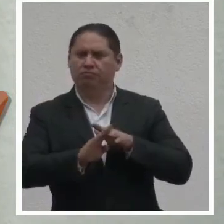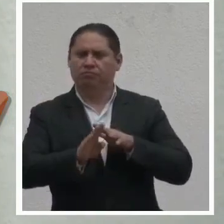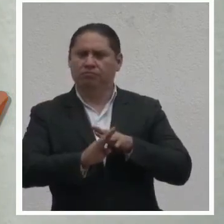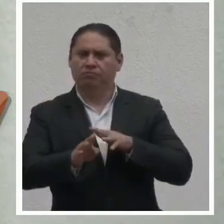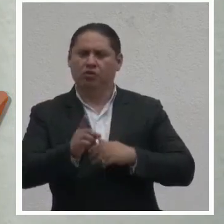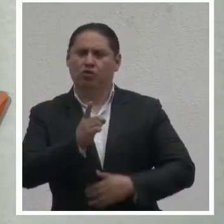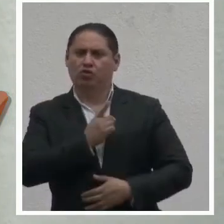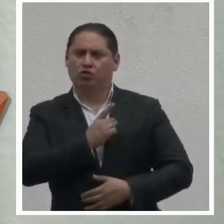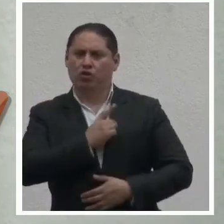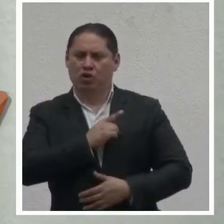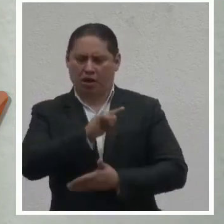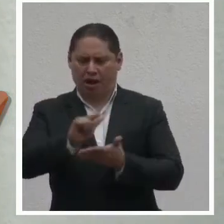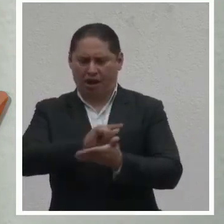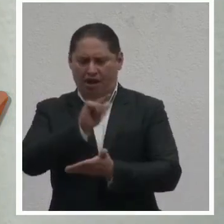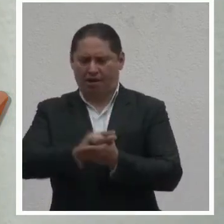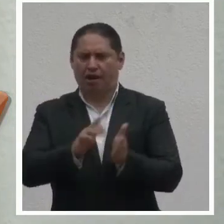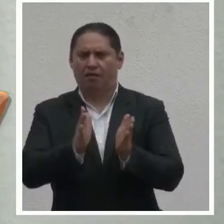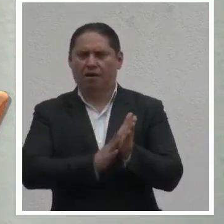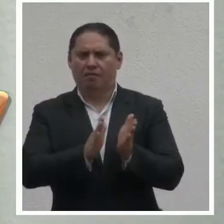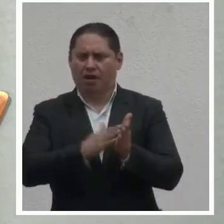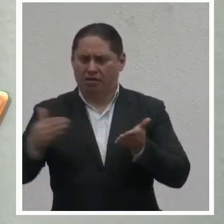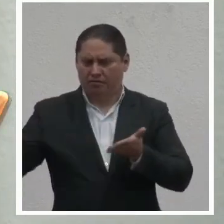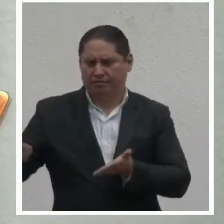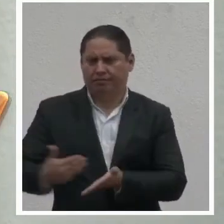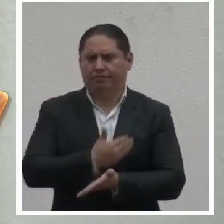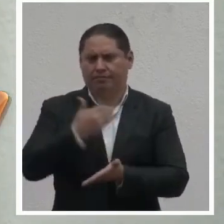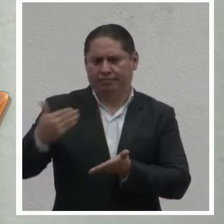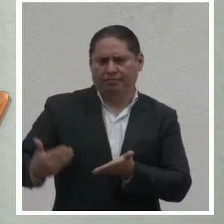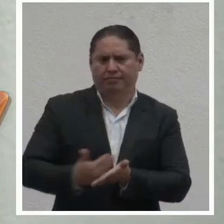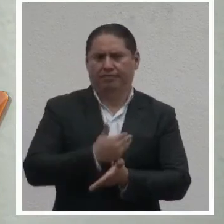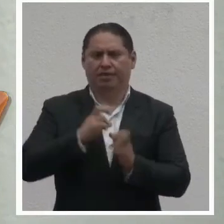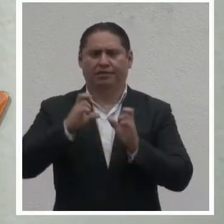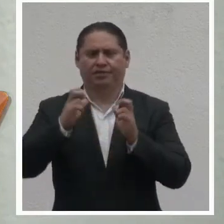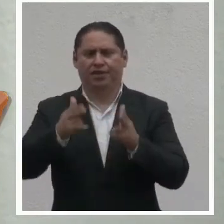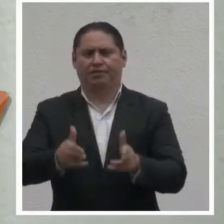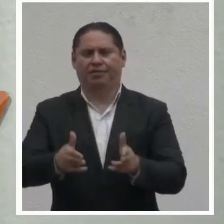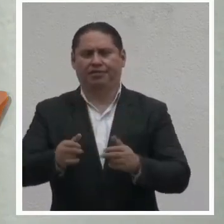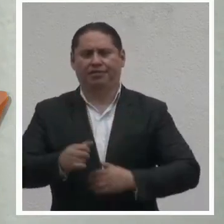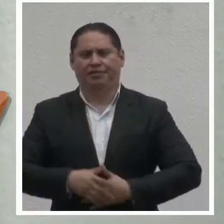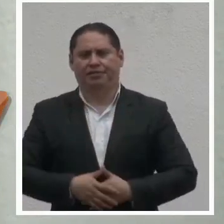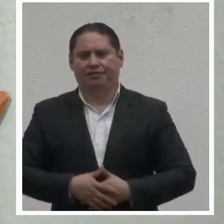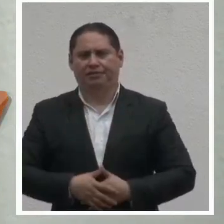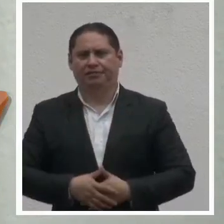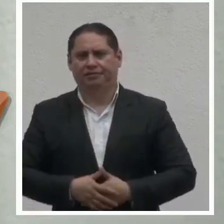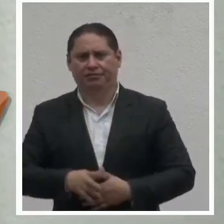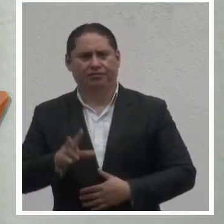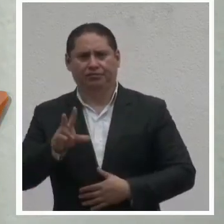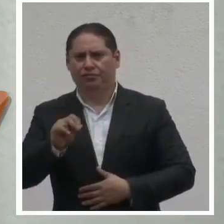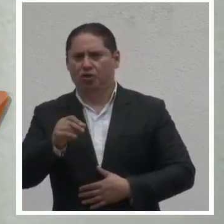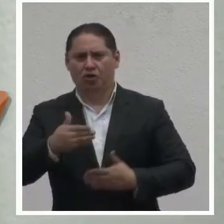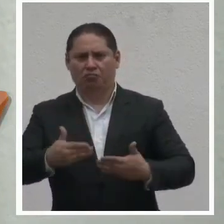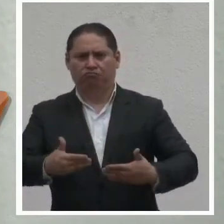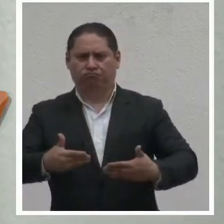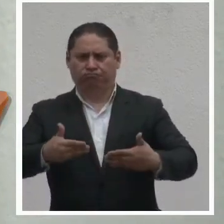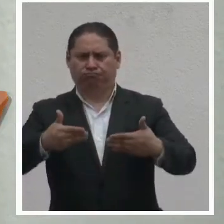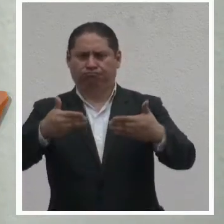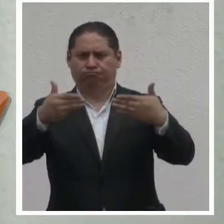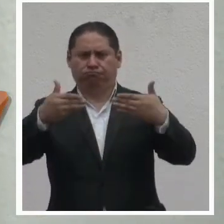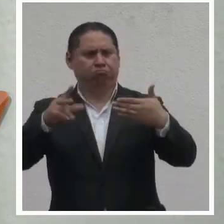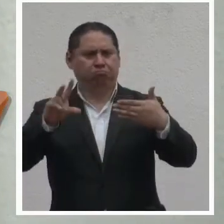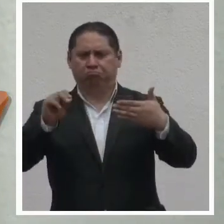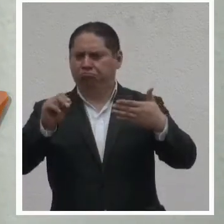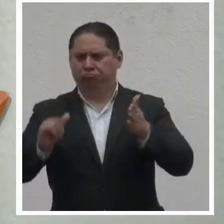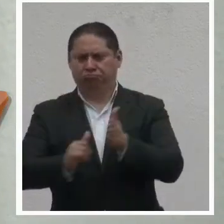estatuto de legalidad para entrar a nuestro país, para entrar a Chiapas. No construimos ningún muro porque las y